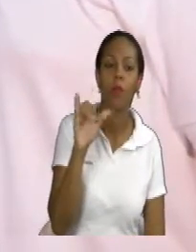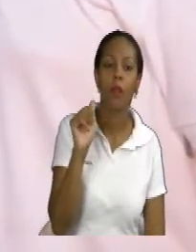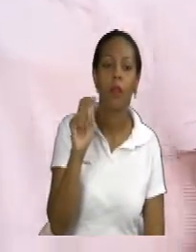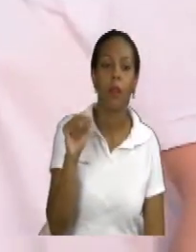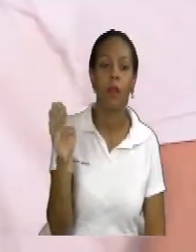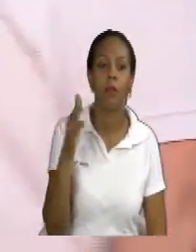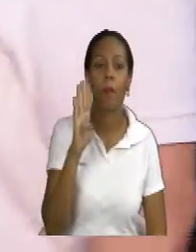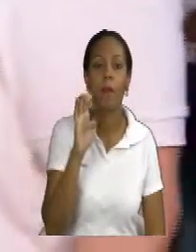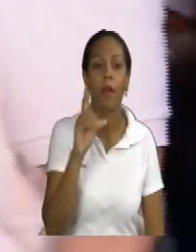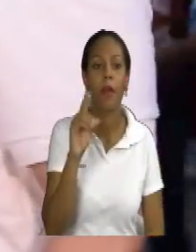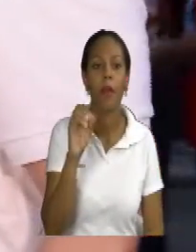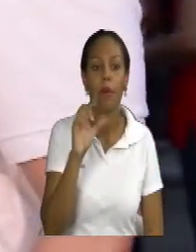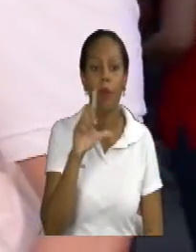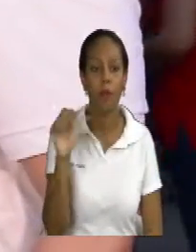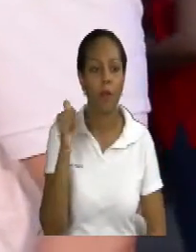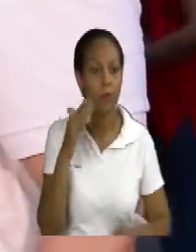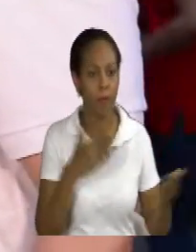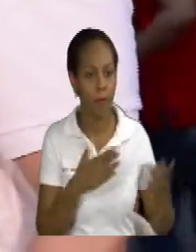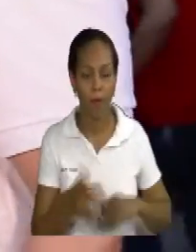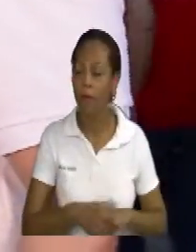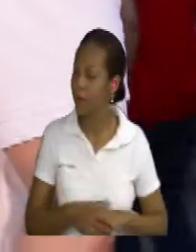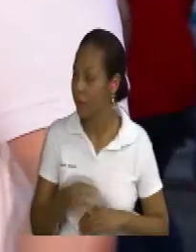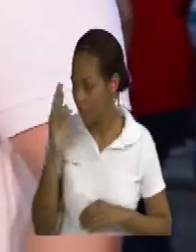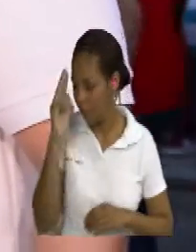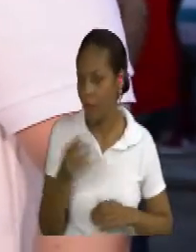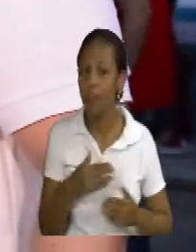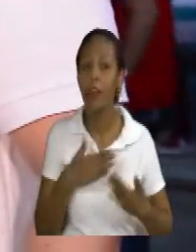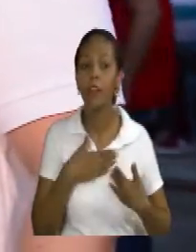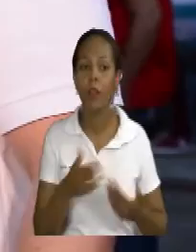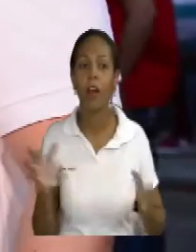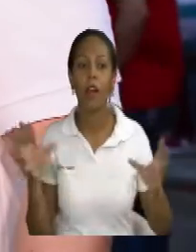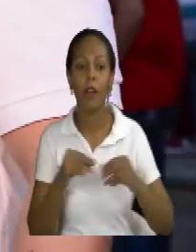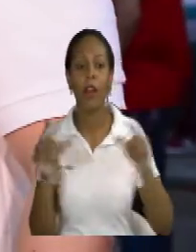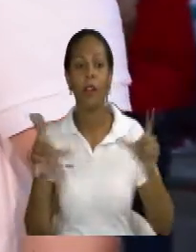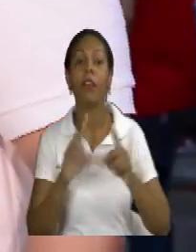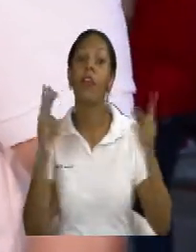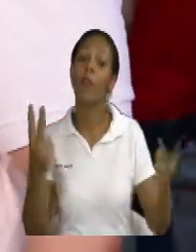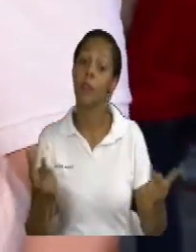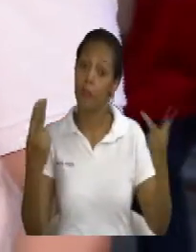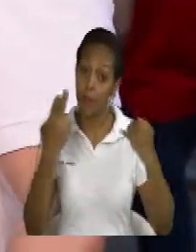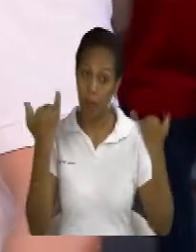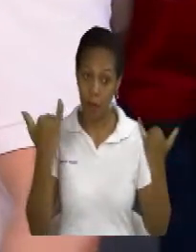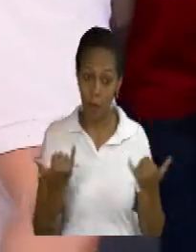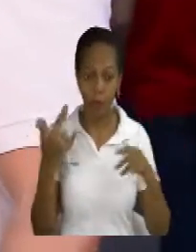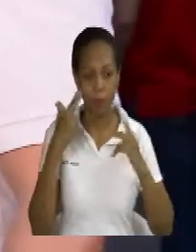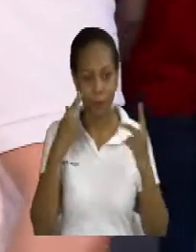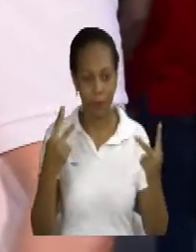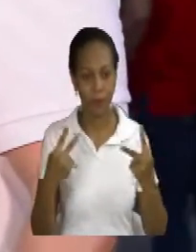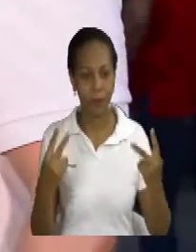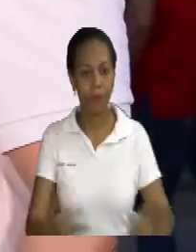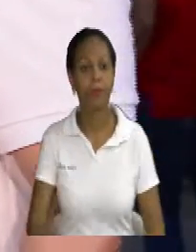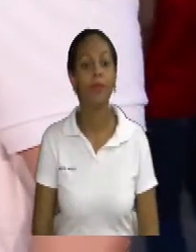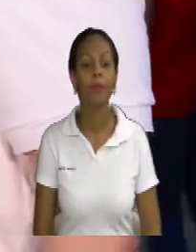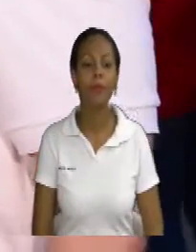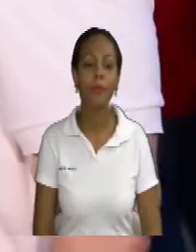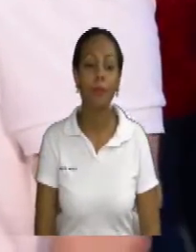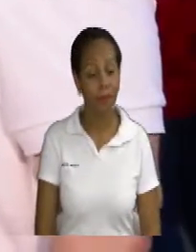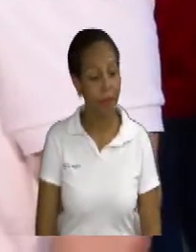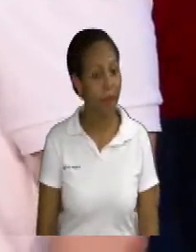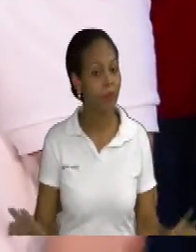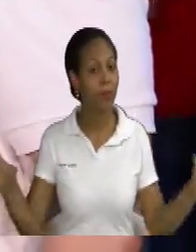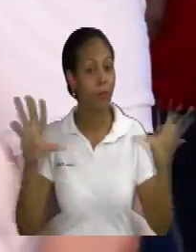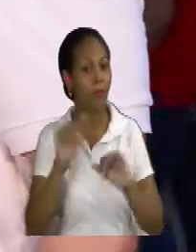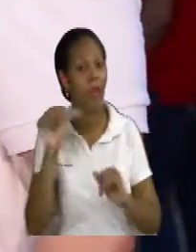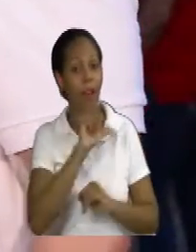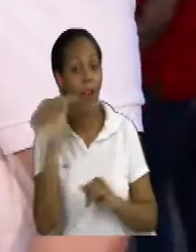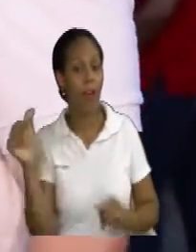Hola, Julián, ¿cómo estás? Hola, Jennifer, un saludo especial para ti y para todos los televidentes que nos ven desde casa. Bueno, nuestras mamitas allá en la casa tienen que